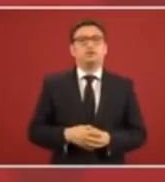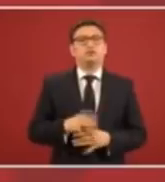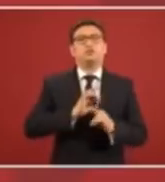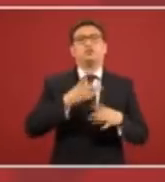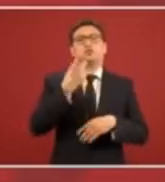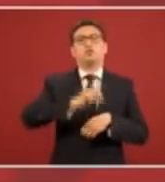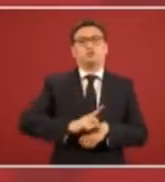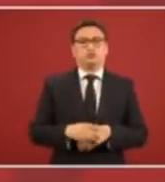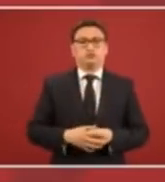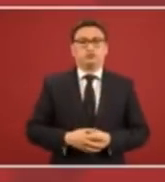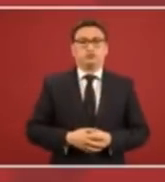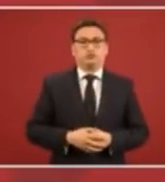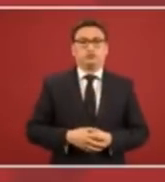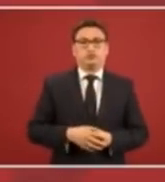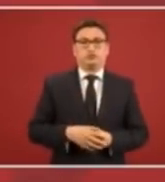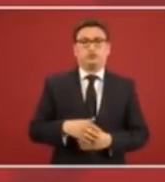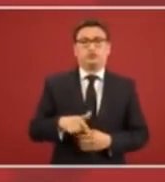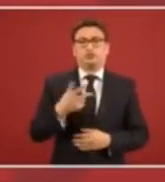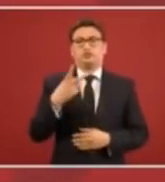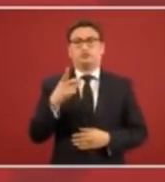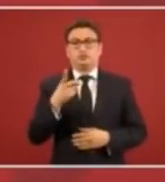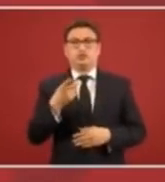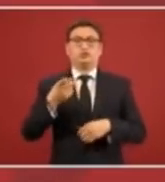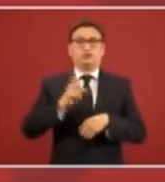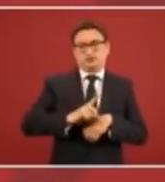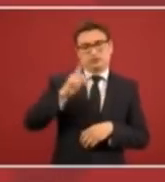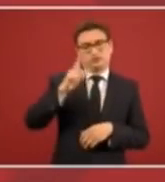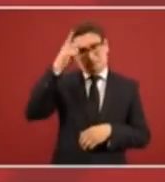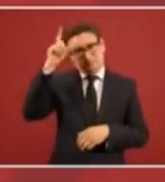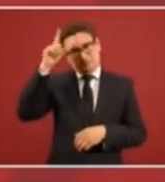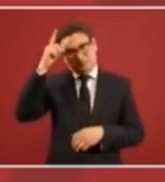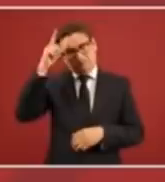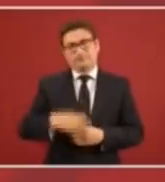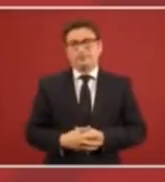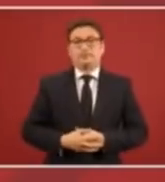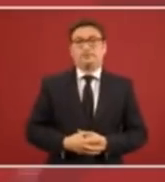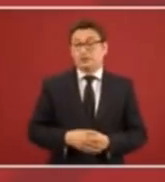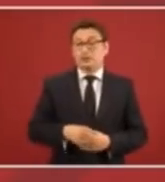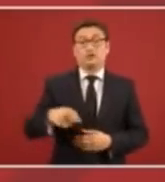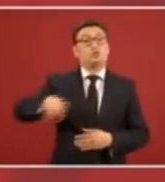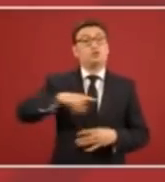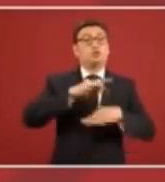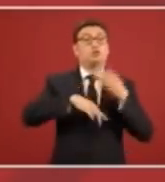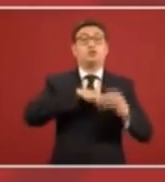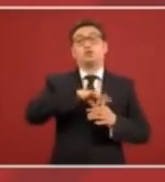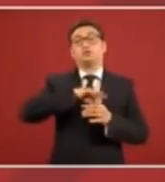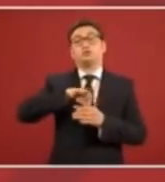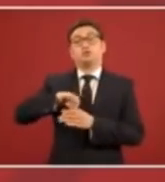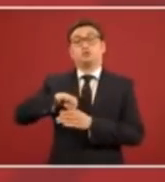día, 12 de diciembre, el Día de la Virgen de Guadalupe, votaron